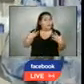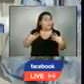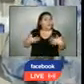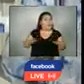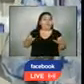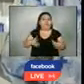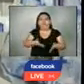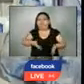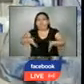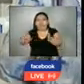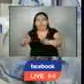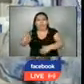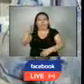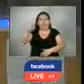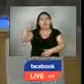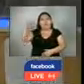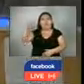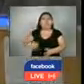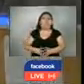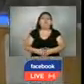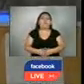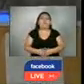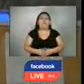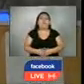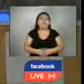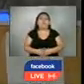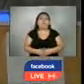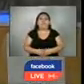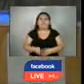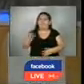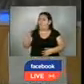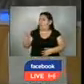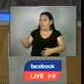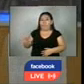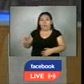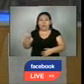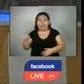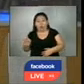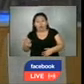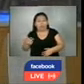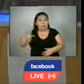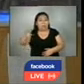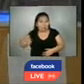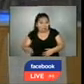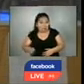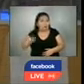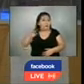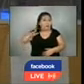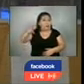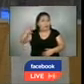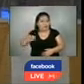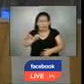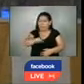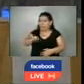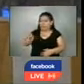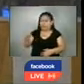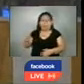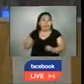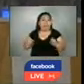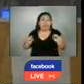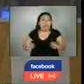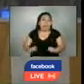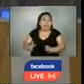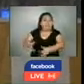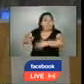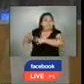las unidades de cuidados intensivos. Están aquí por 2, incluso 3 meses y desafortunadamente la mayoría de ellos no logra salir de